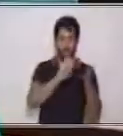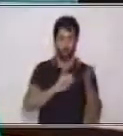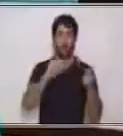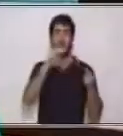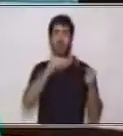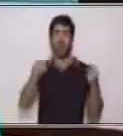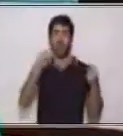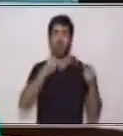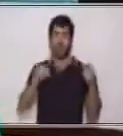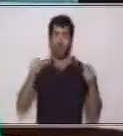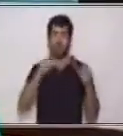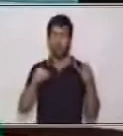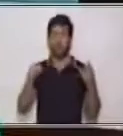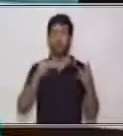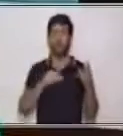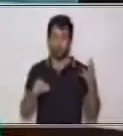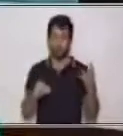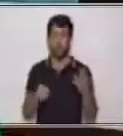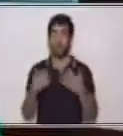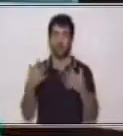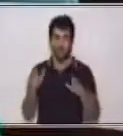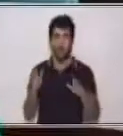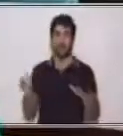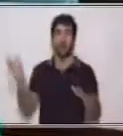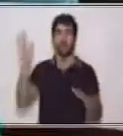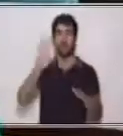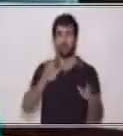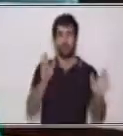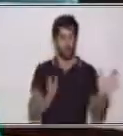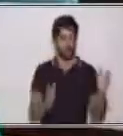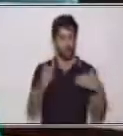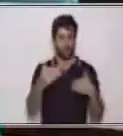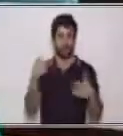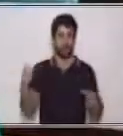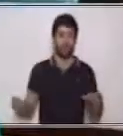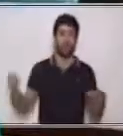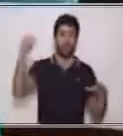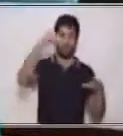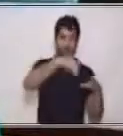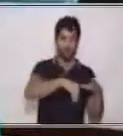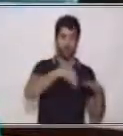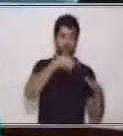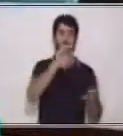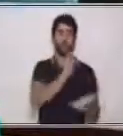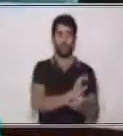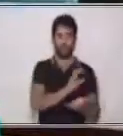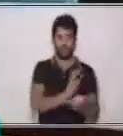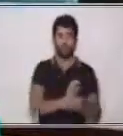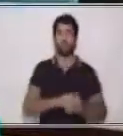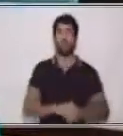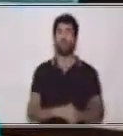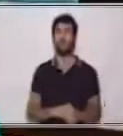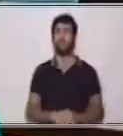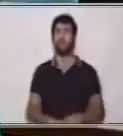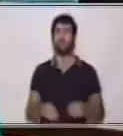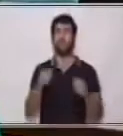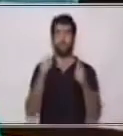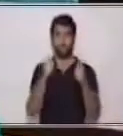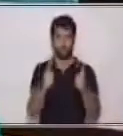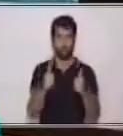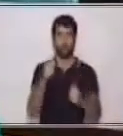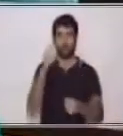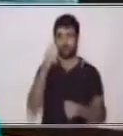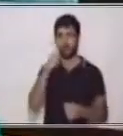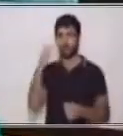canción. Luego la puedes colocar en tu portafolio Aprendo en Casa. Muy bien,